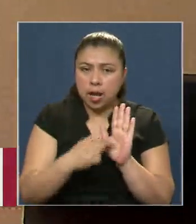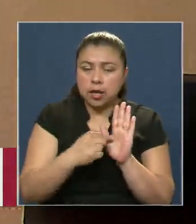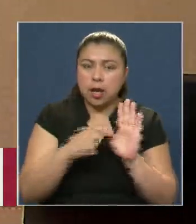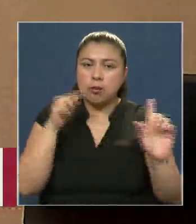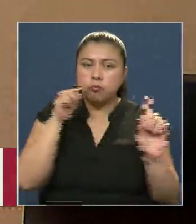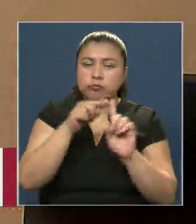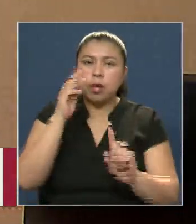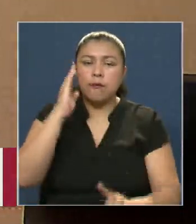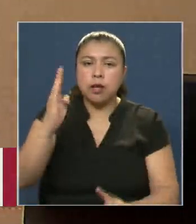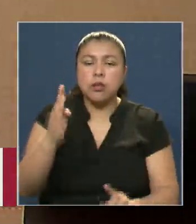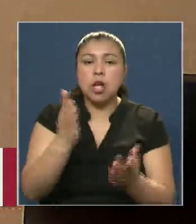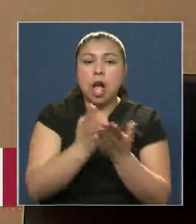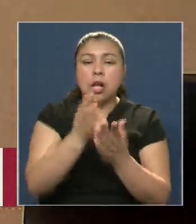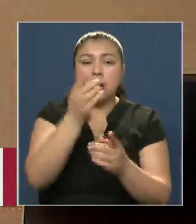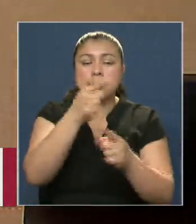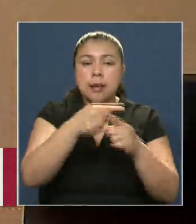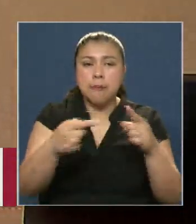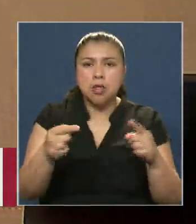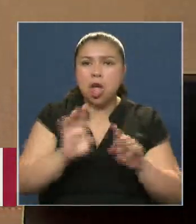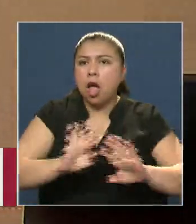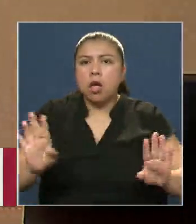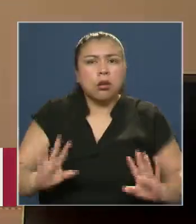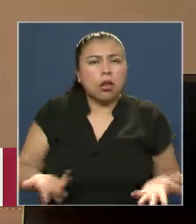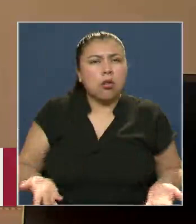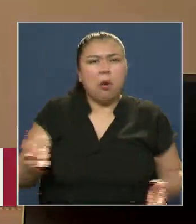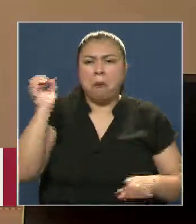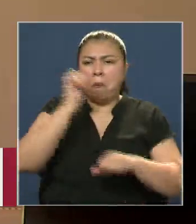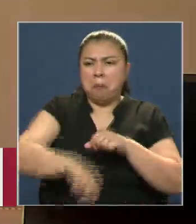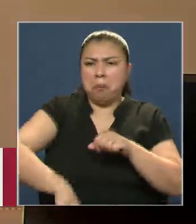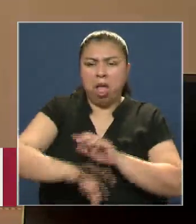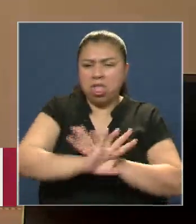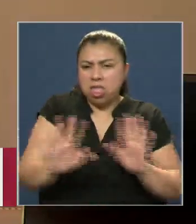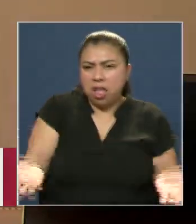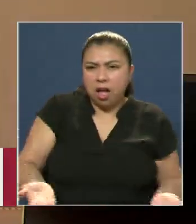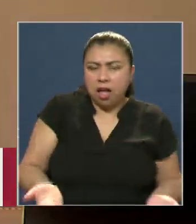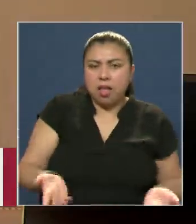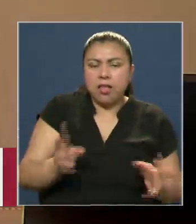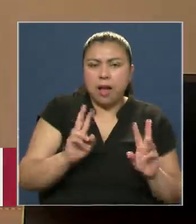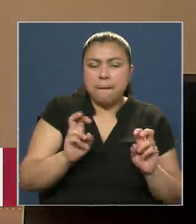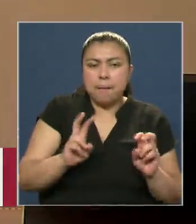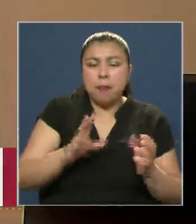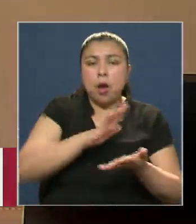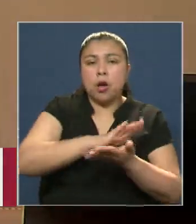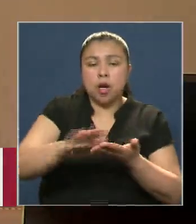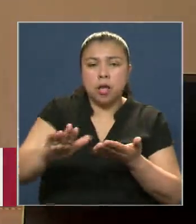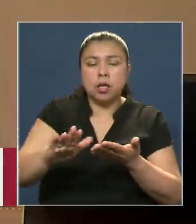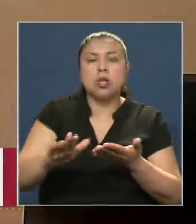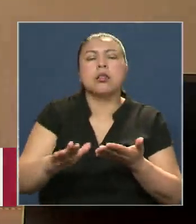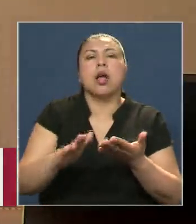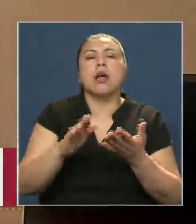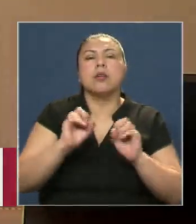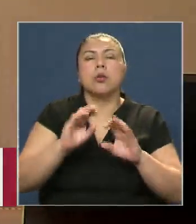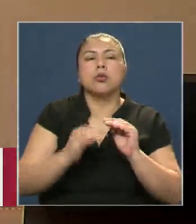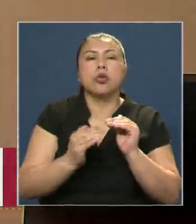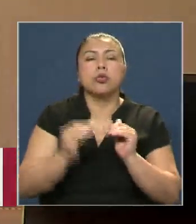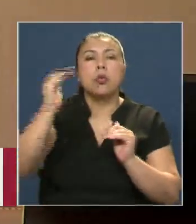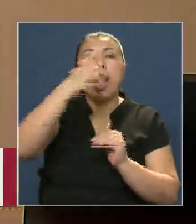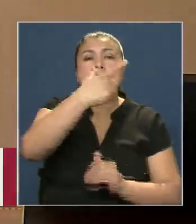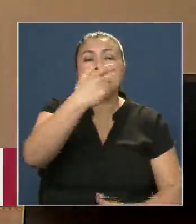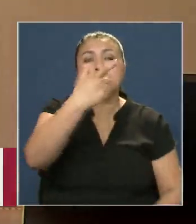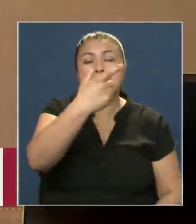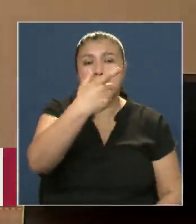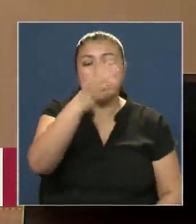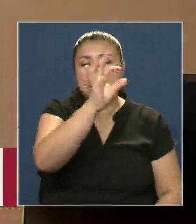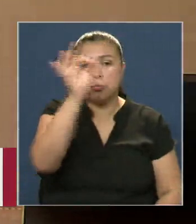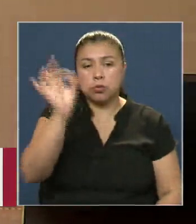beneficio de la clase media y que aún no son aprobados. Tenemos el tema de la gratuidad de la educación superior al 70% de las